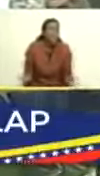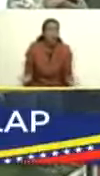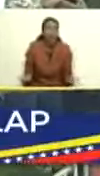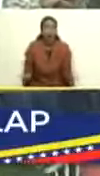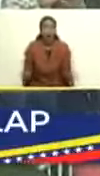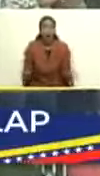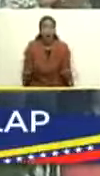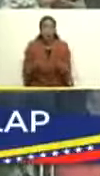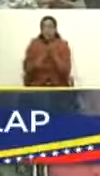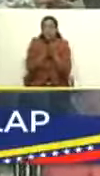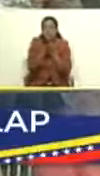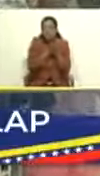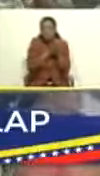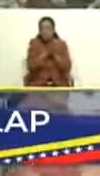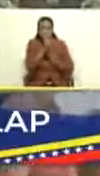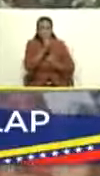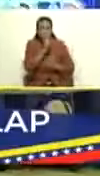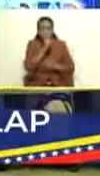¿Conspirar?